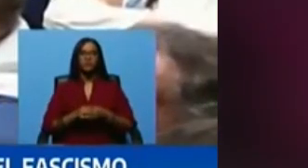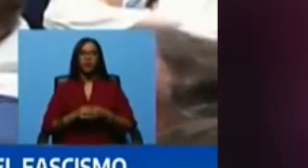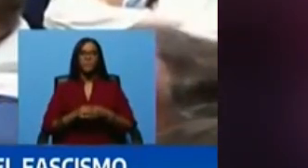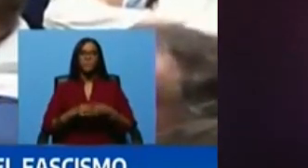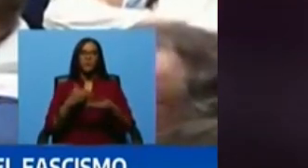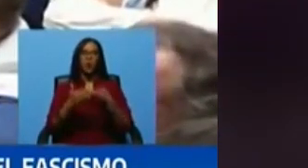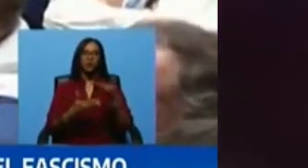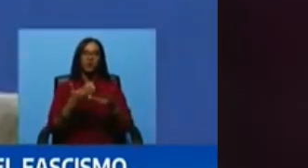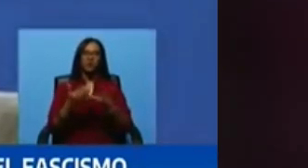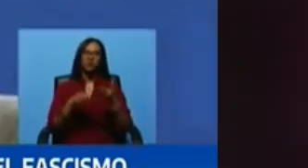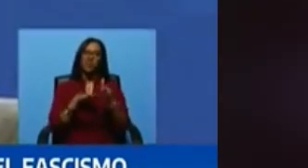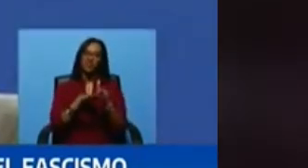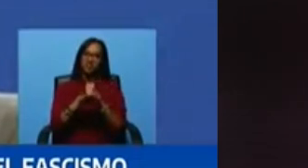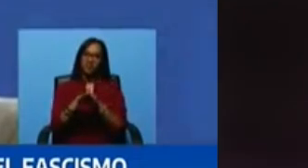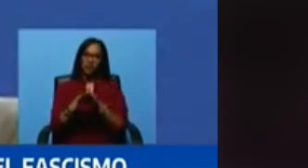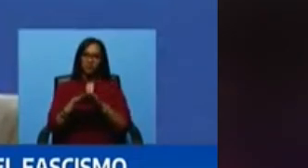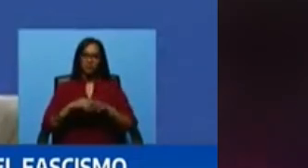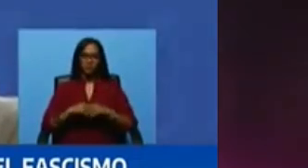procesos de avanzada.